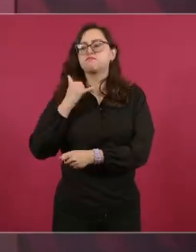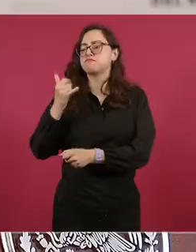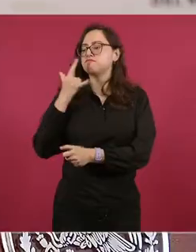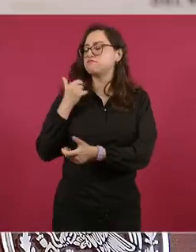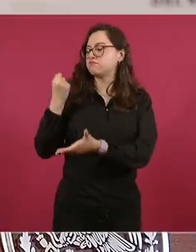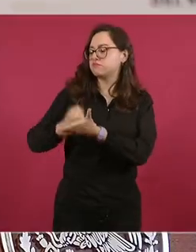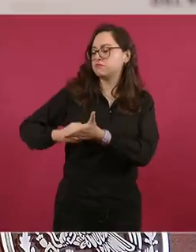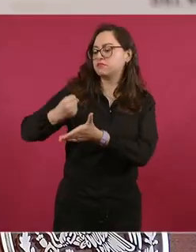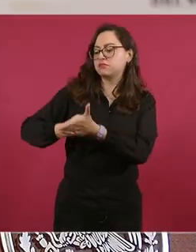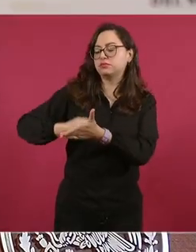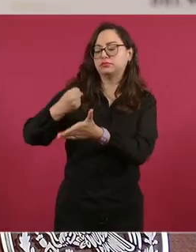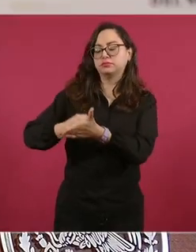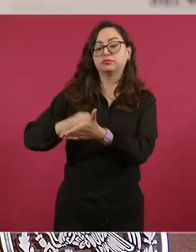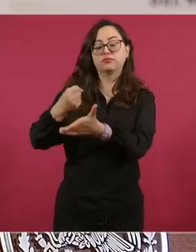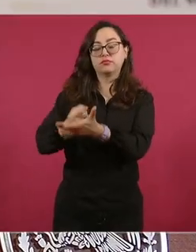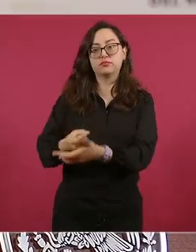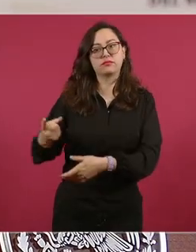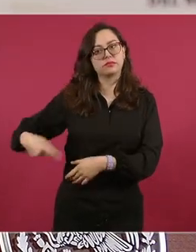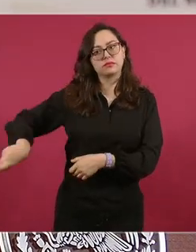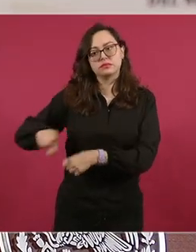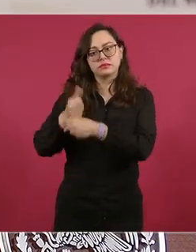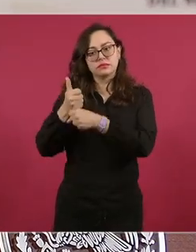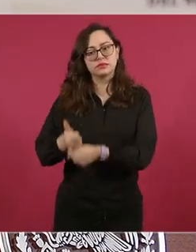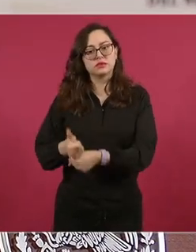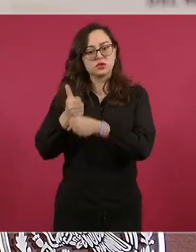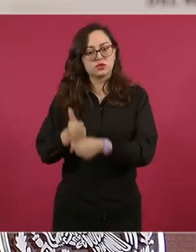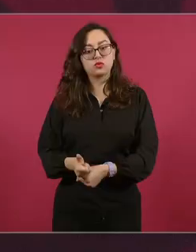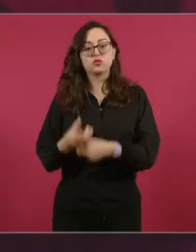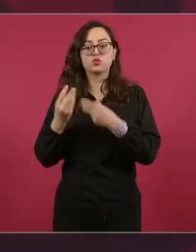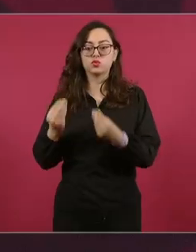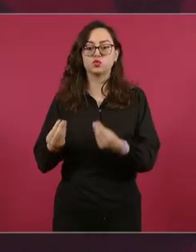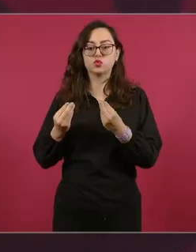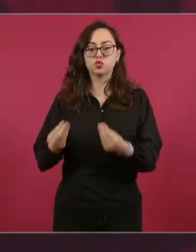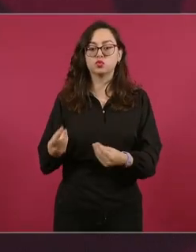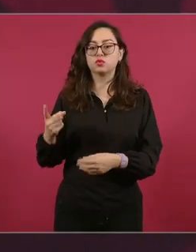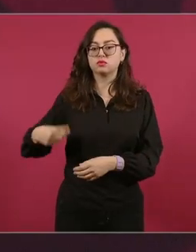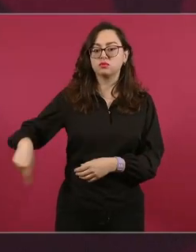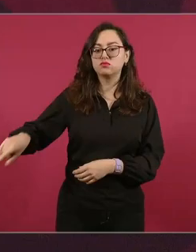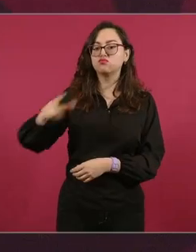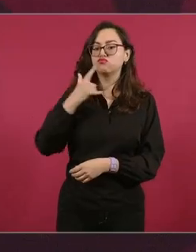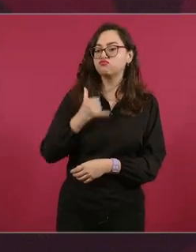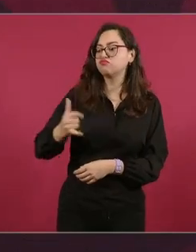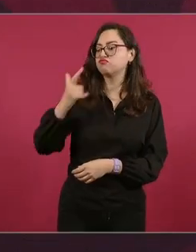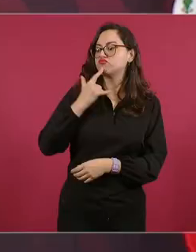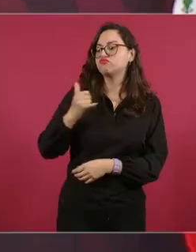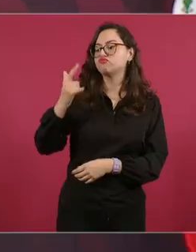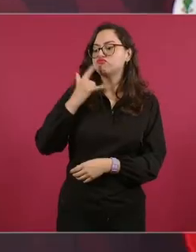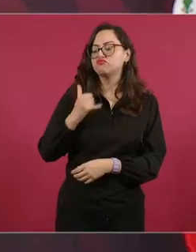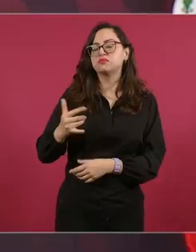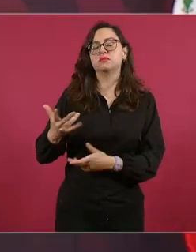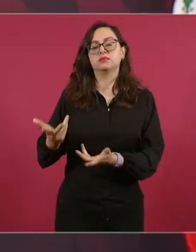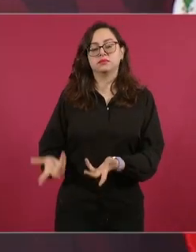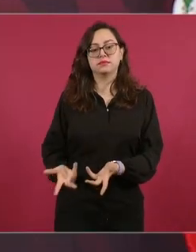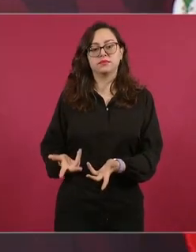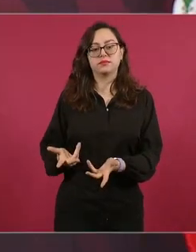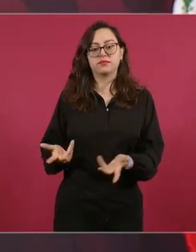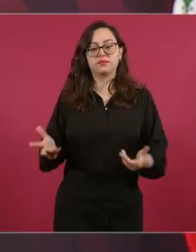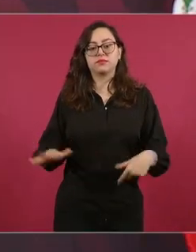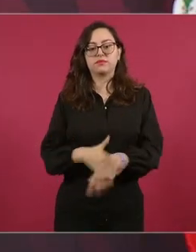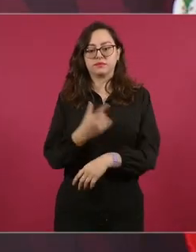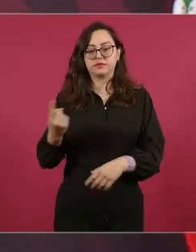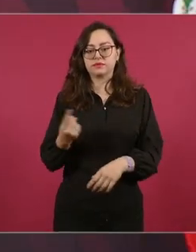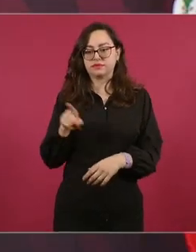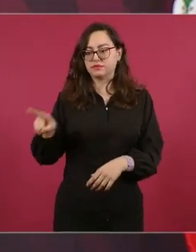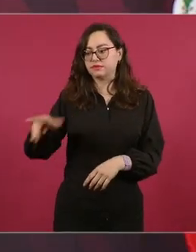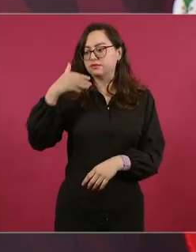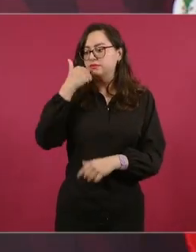porque reprimieron al pueblo panameño, a los jóvenes panameños, demandando la